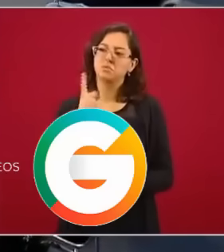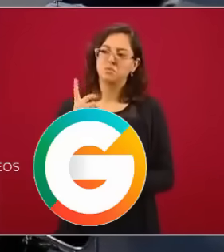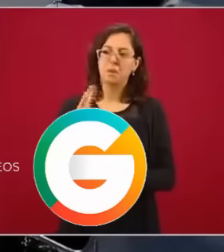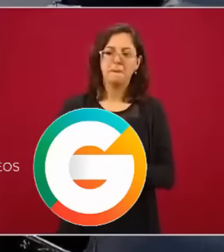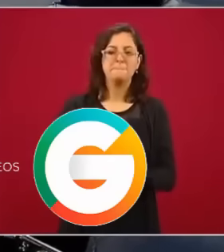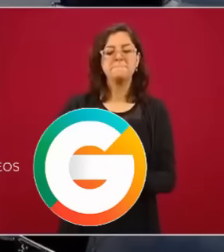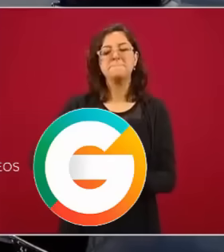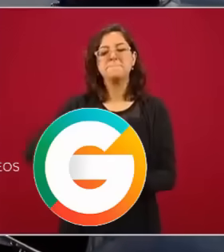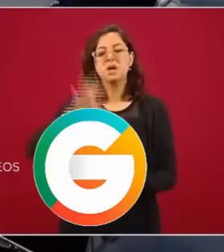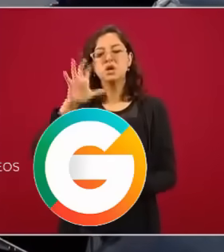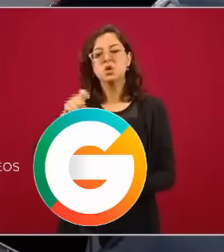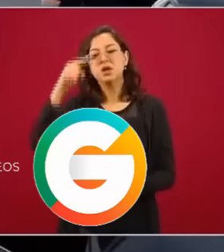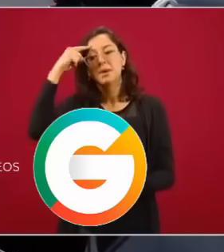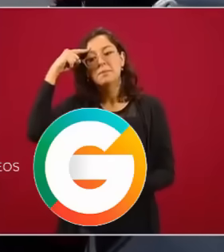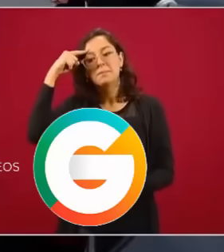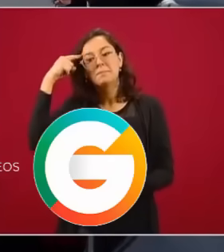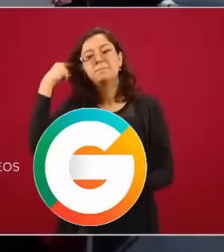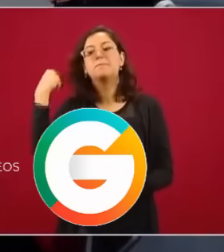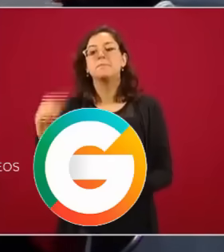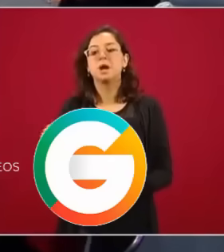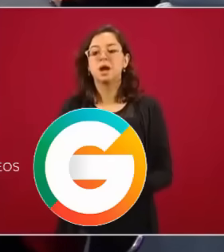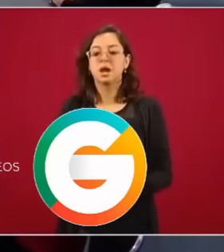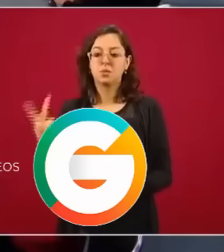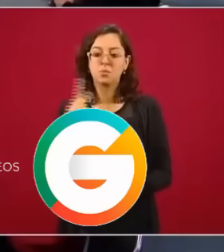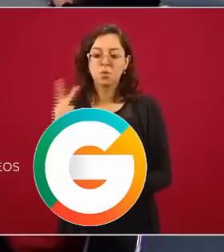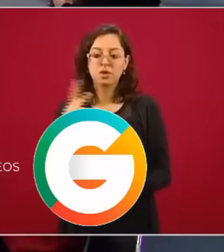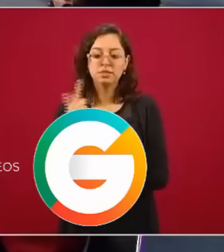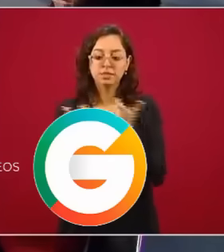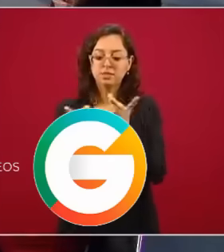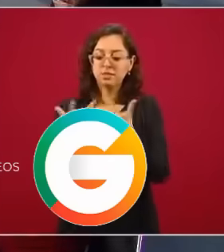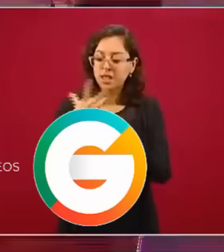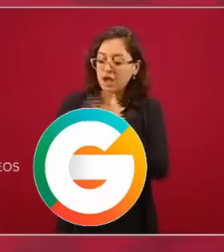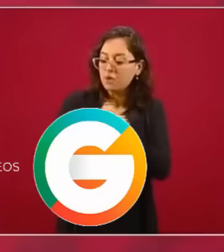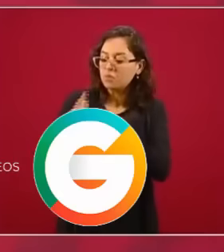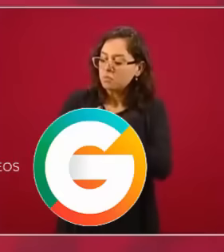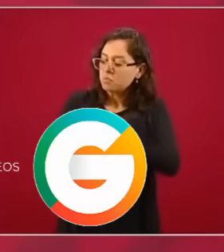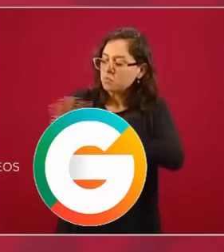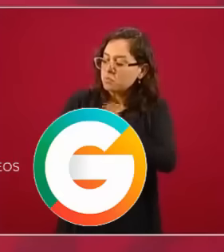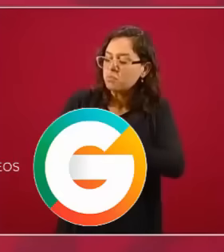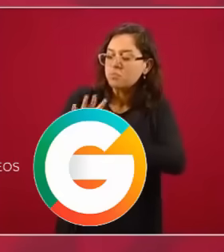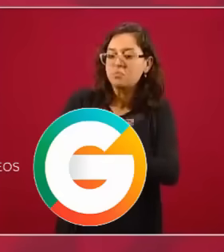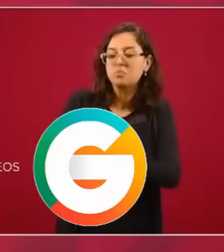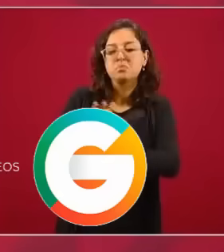para cambiar la actual política económica.